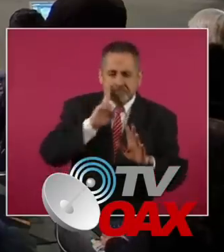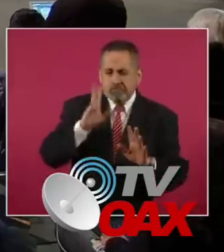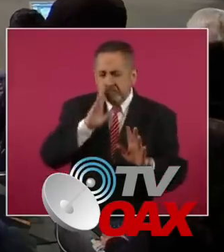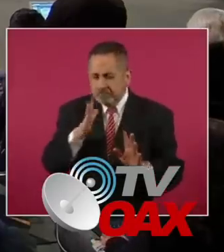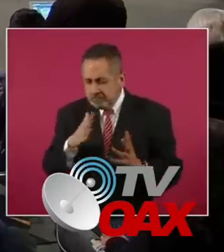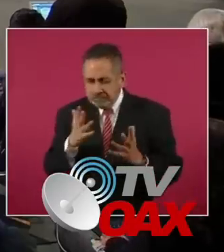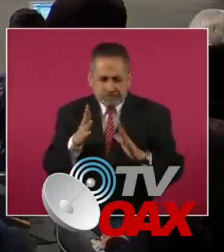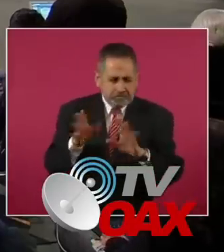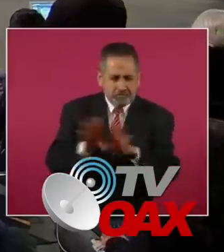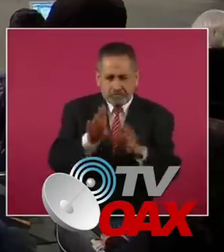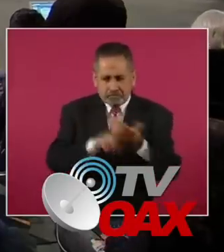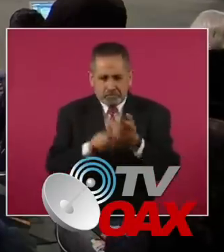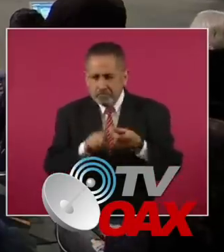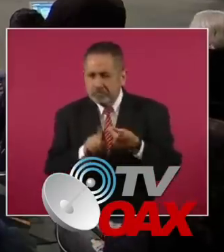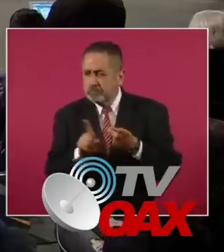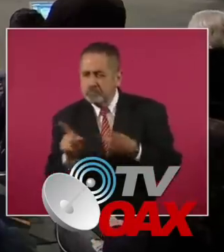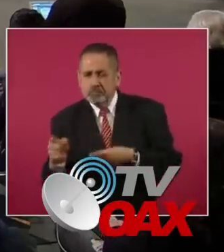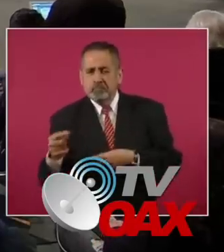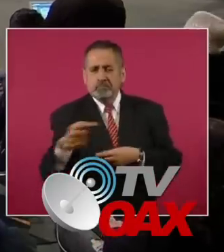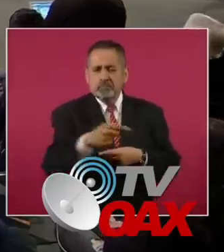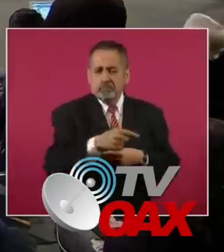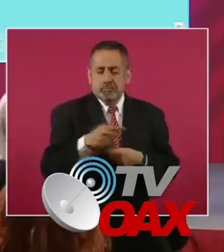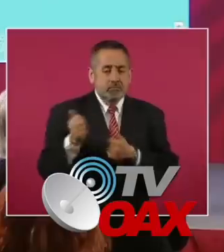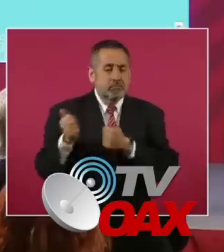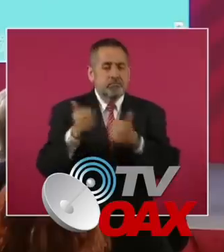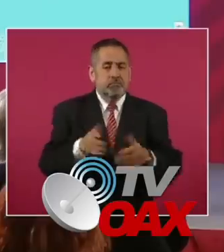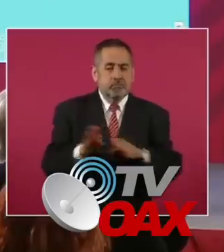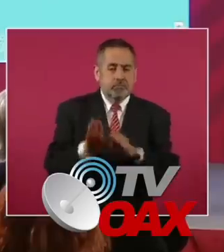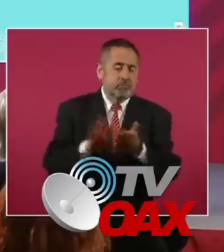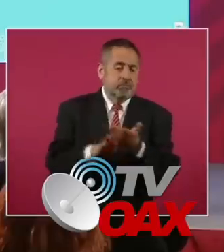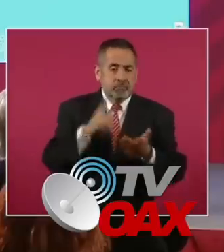buscando. No. Eso está de este lado.